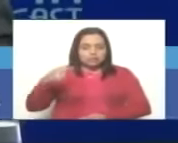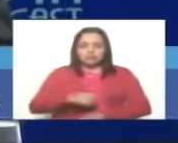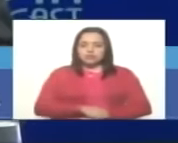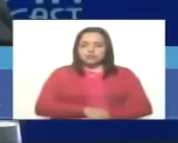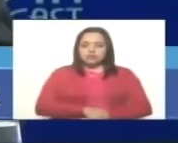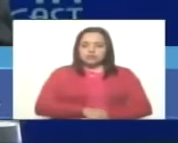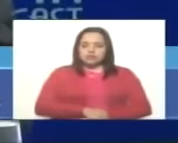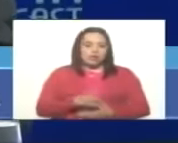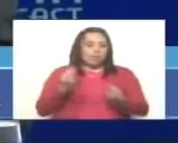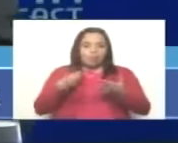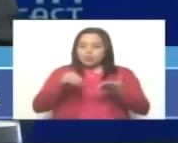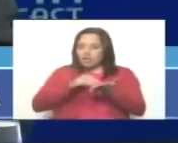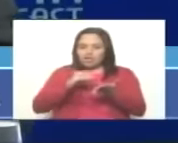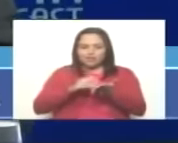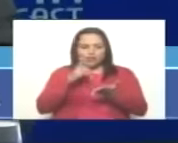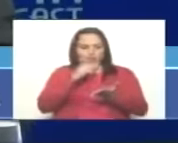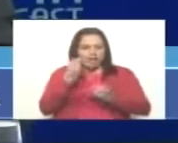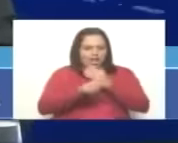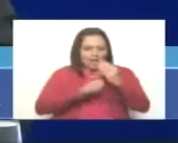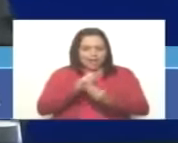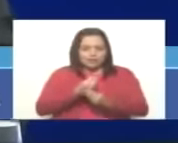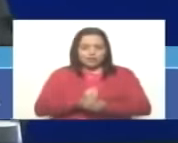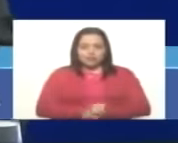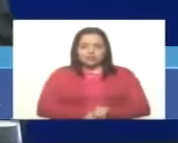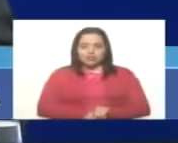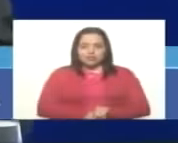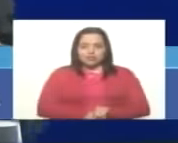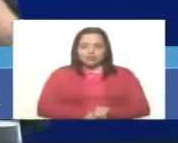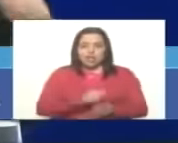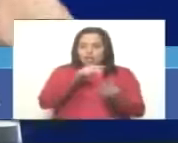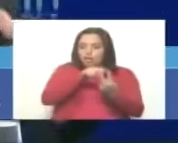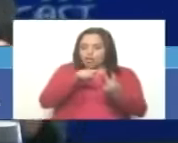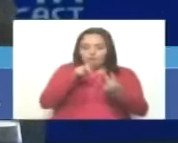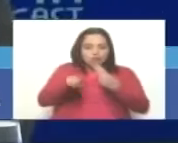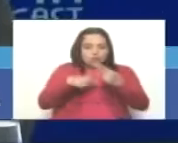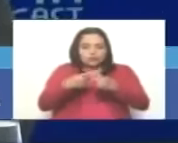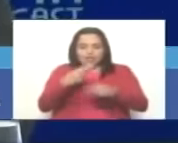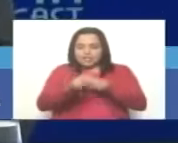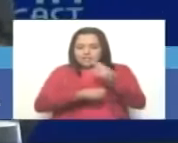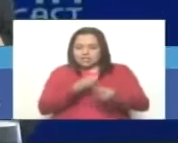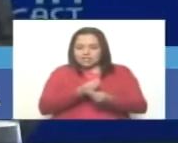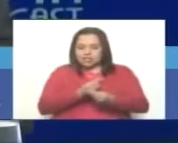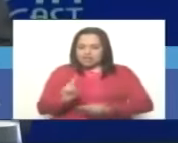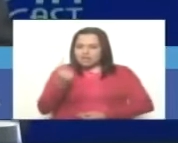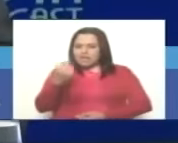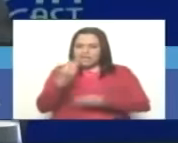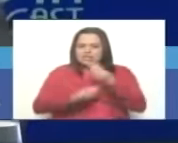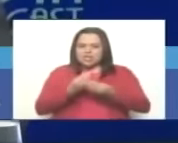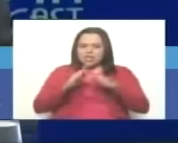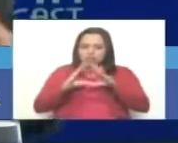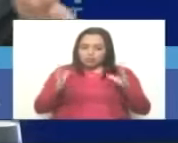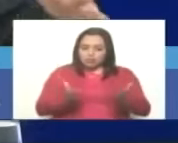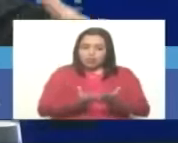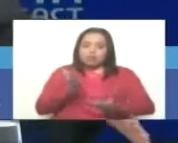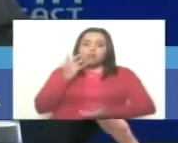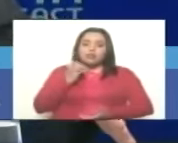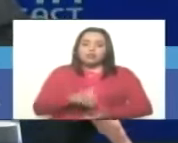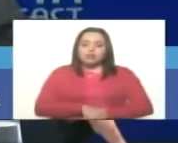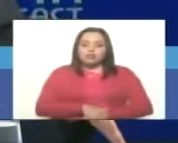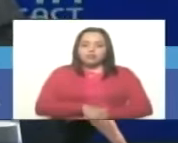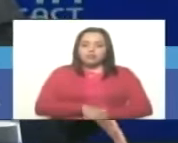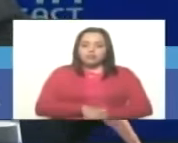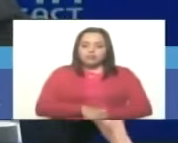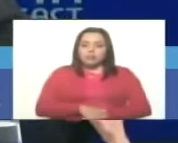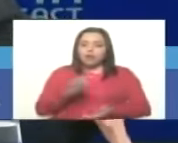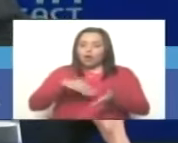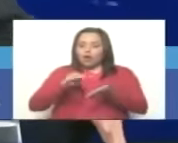Muy pocas veces. Luego hay otras dos que nunca se hicieron y fueron primeras que se hicieron, yo creo que a nivel mundial. Por ejemplo, la reconstrucción